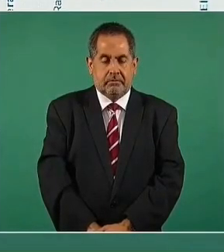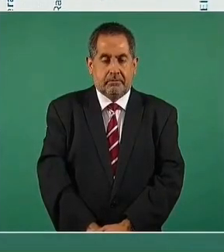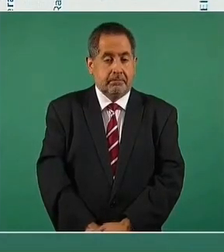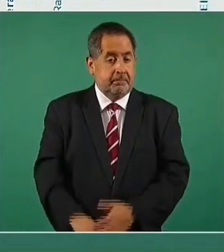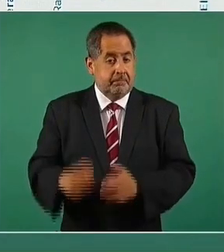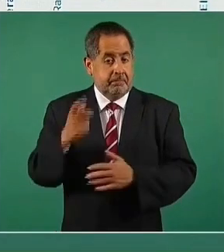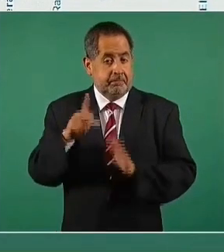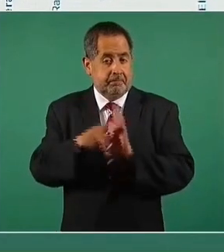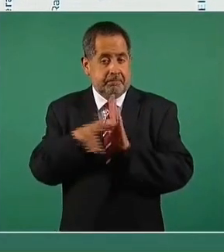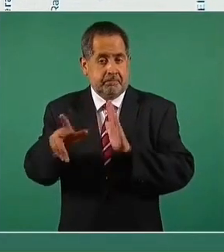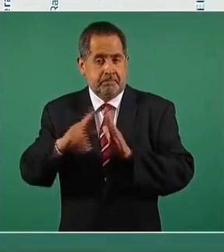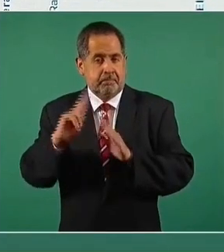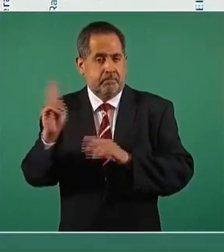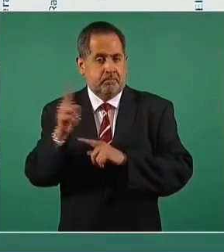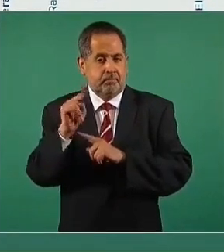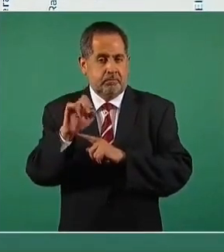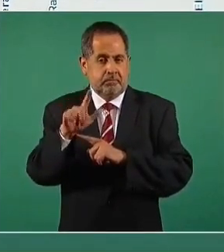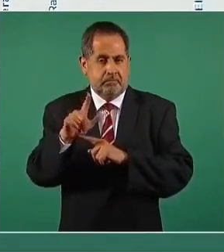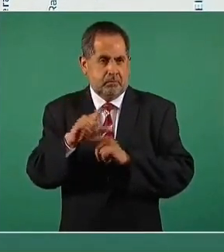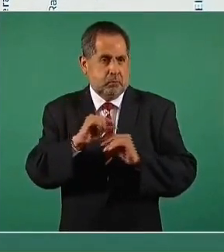El Universal,